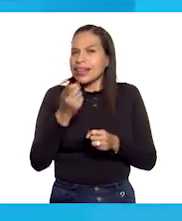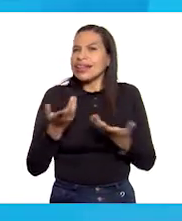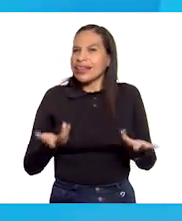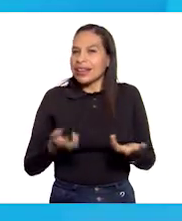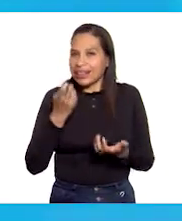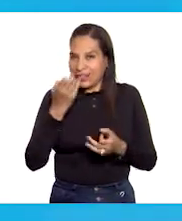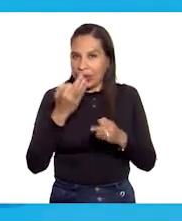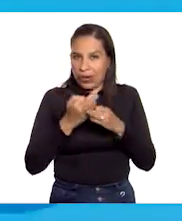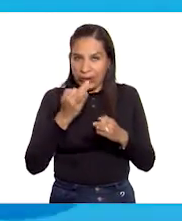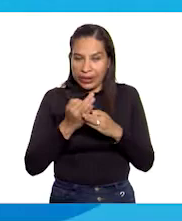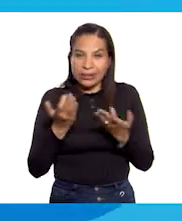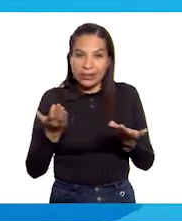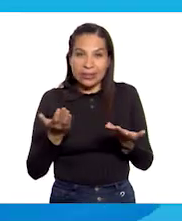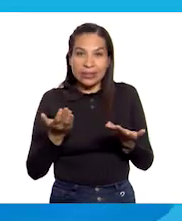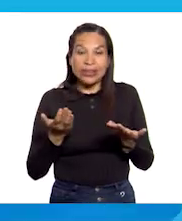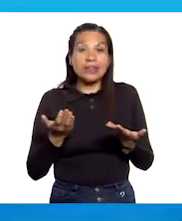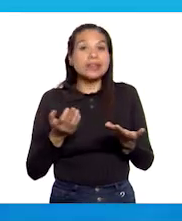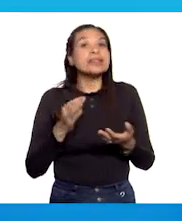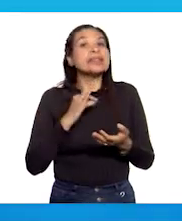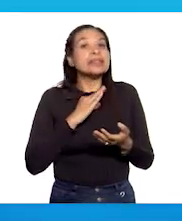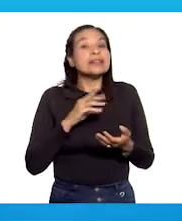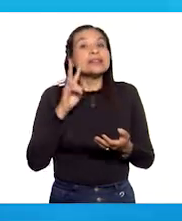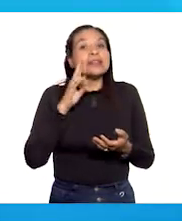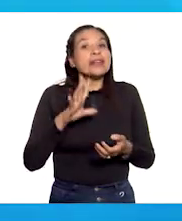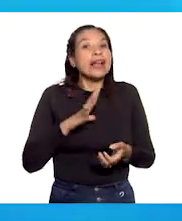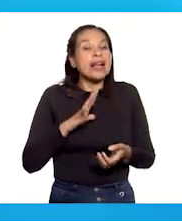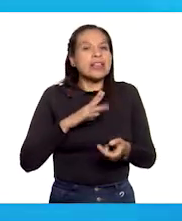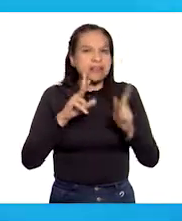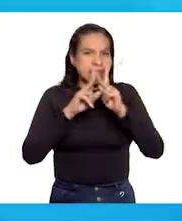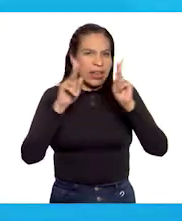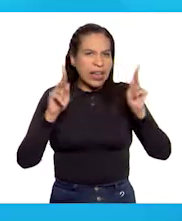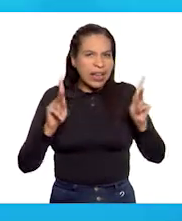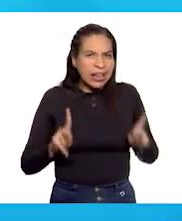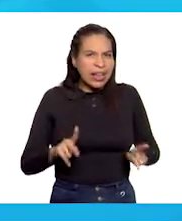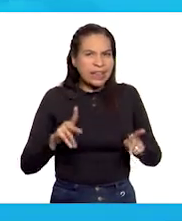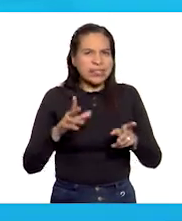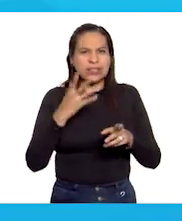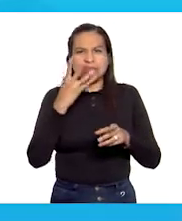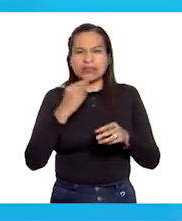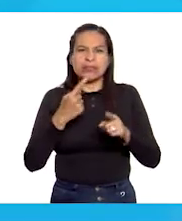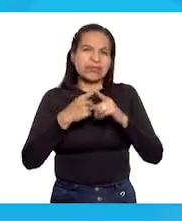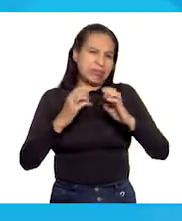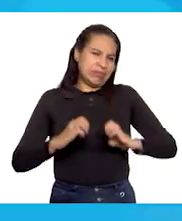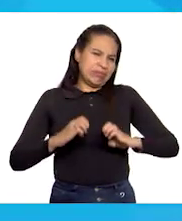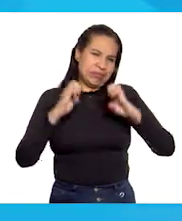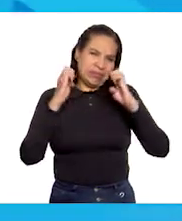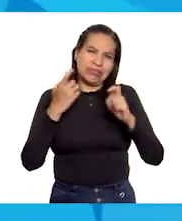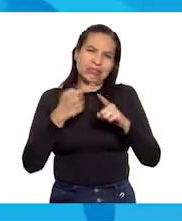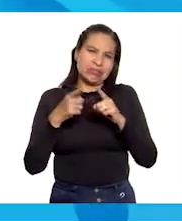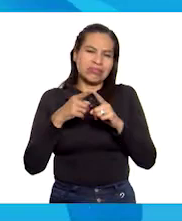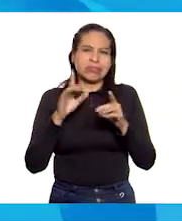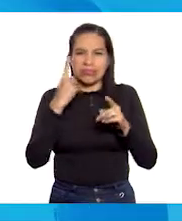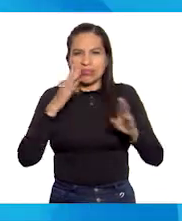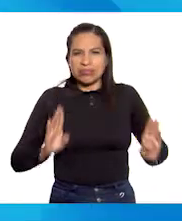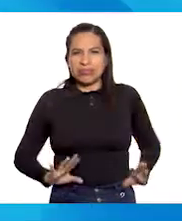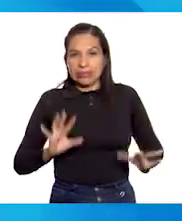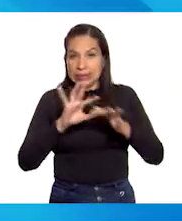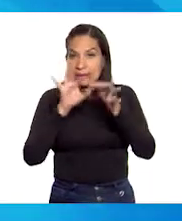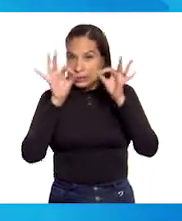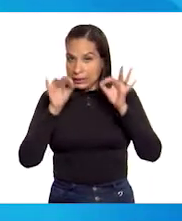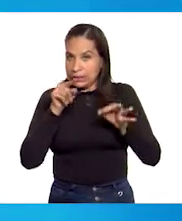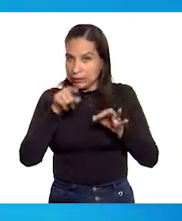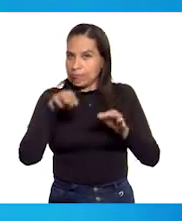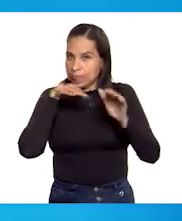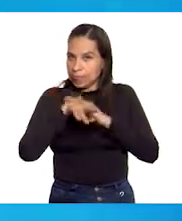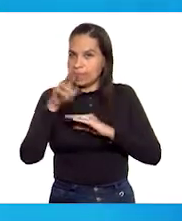decíamos esto? Que antes pudiera haber palacios, edificios que están adaptados. Este sí es un